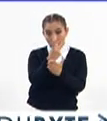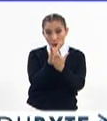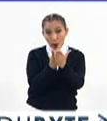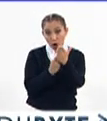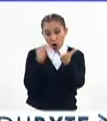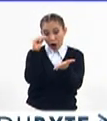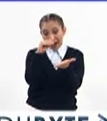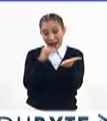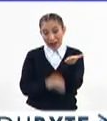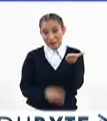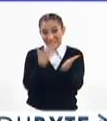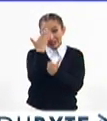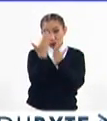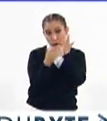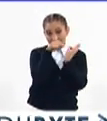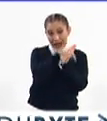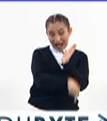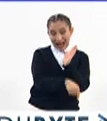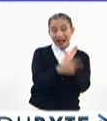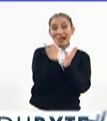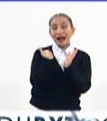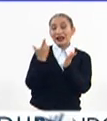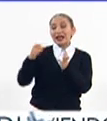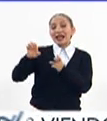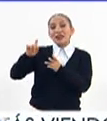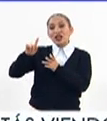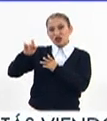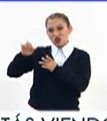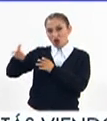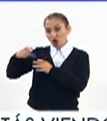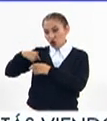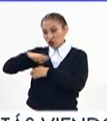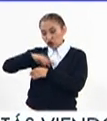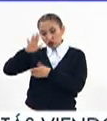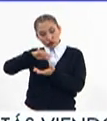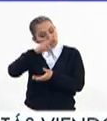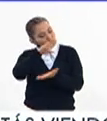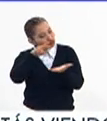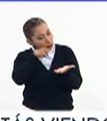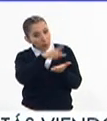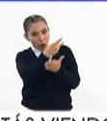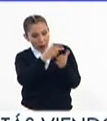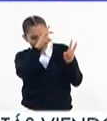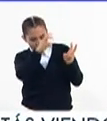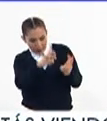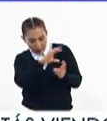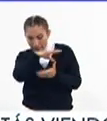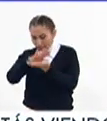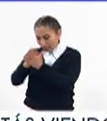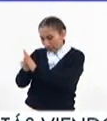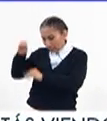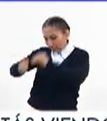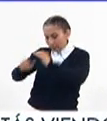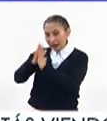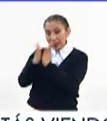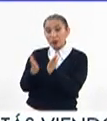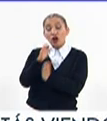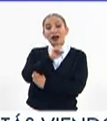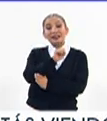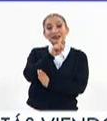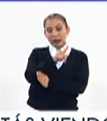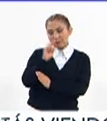programas de estudio. Los editores elaboramos los libros a partir de esos programas. La